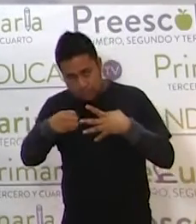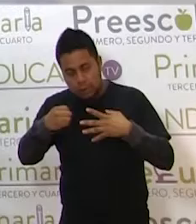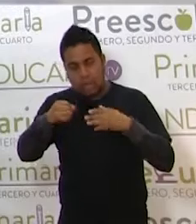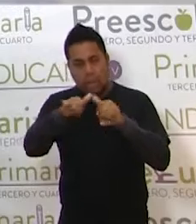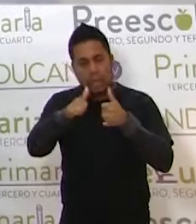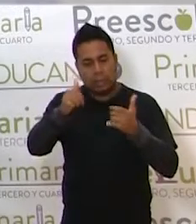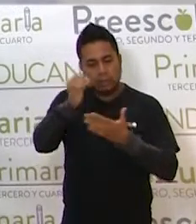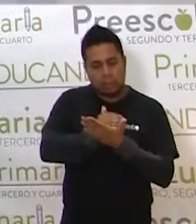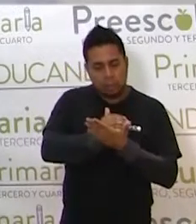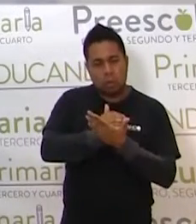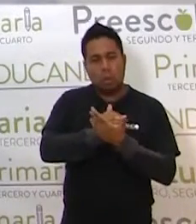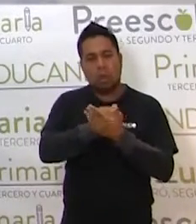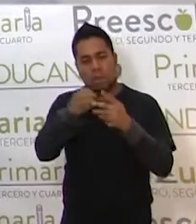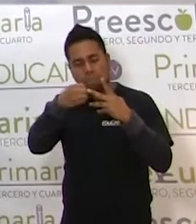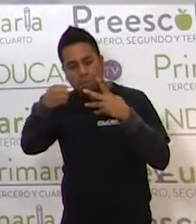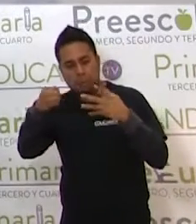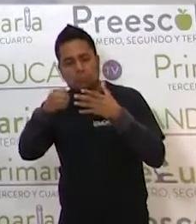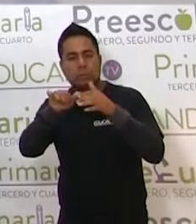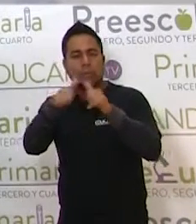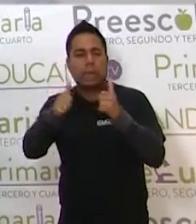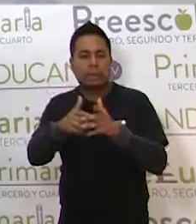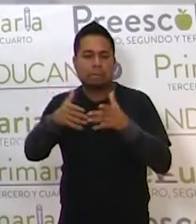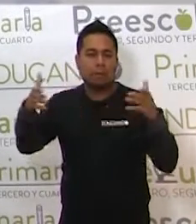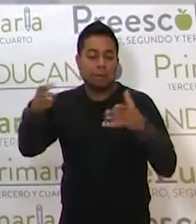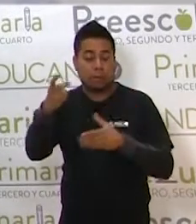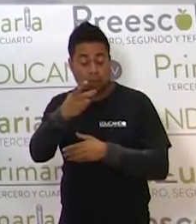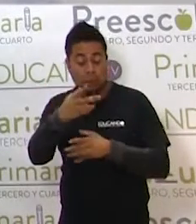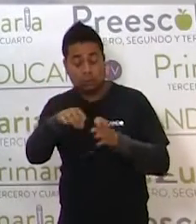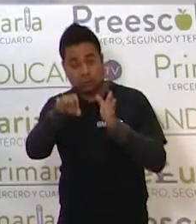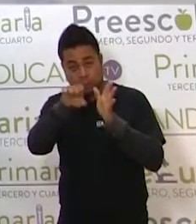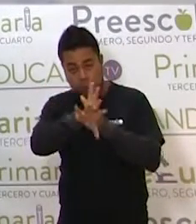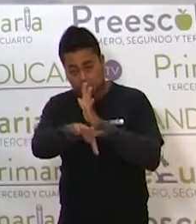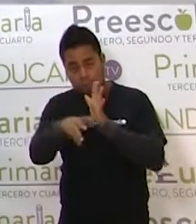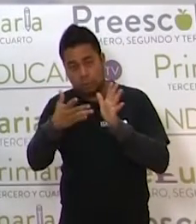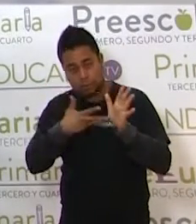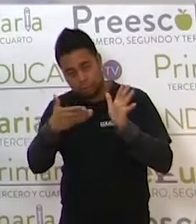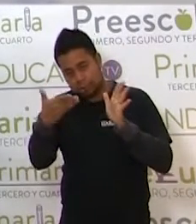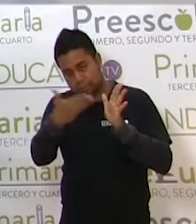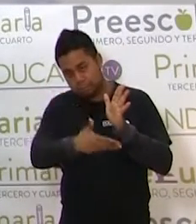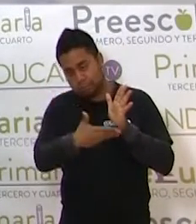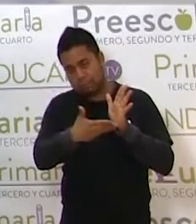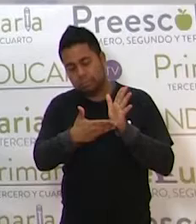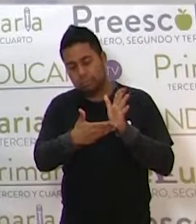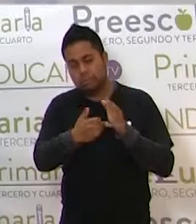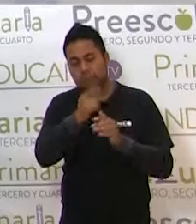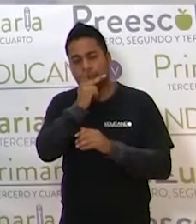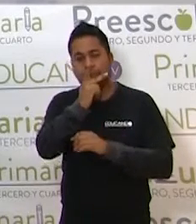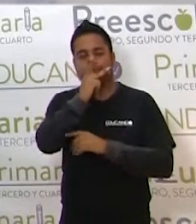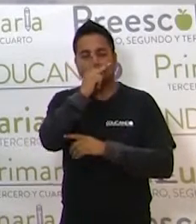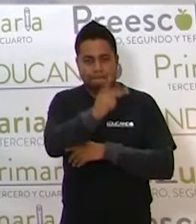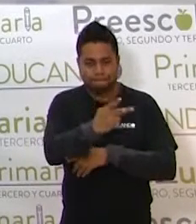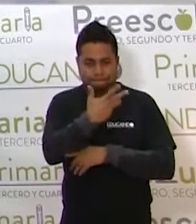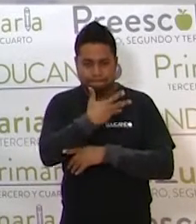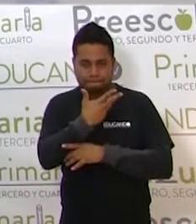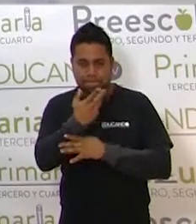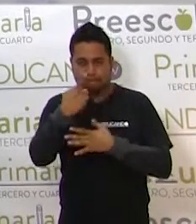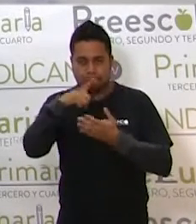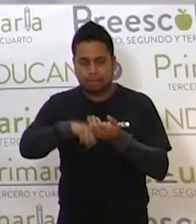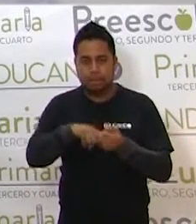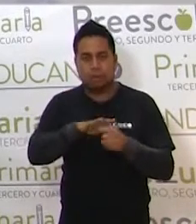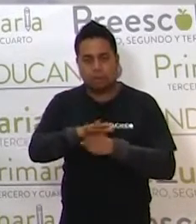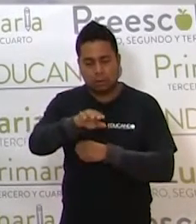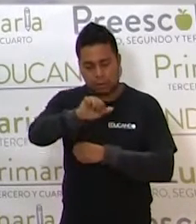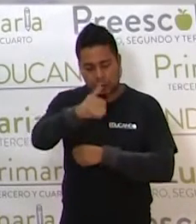versos de arte mayor tenemos este ejemplo que tiene una palabra que es